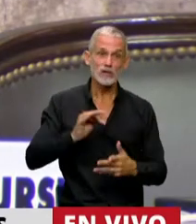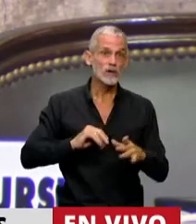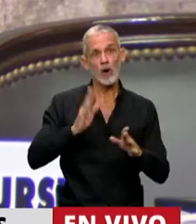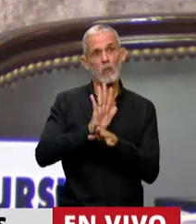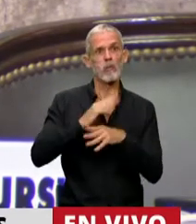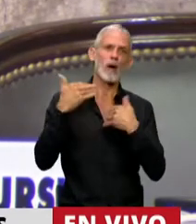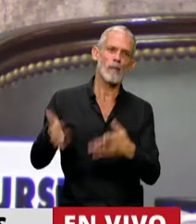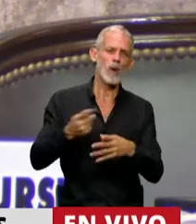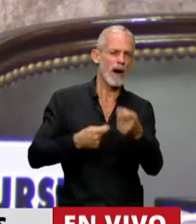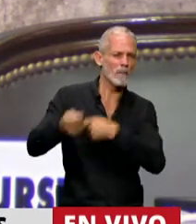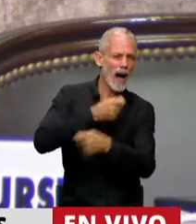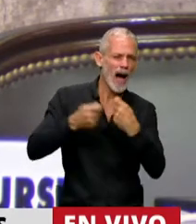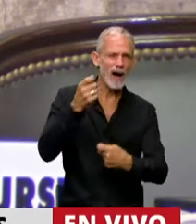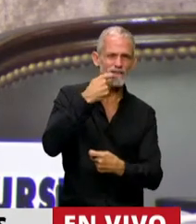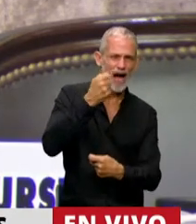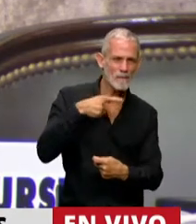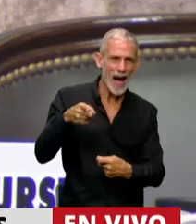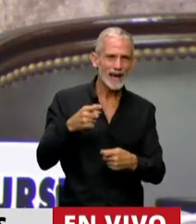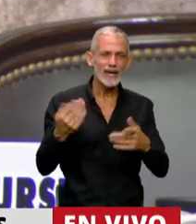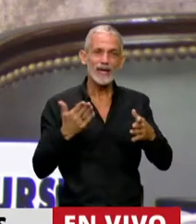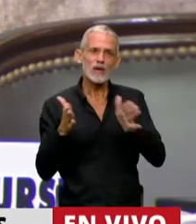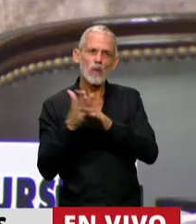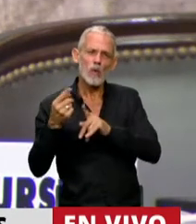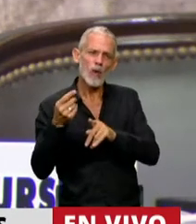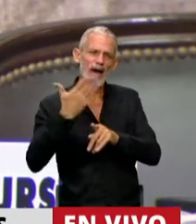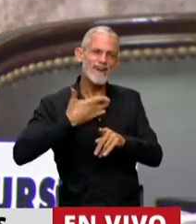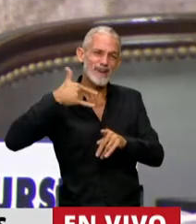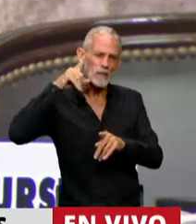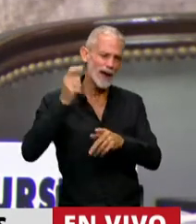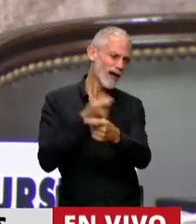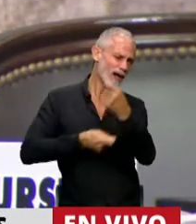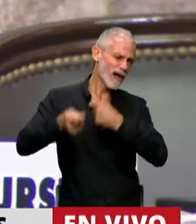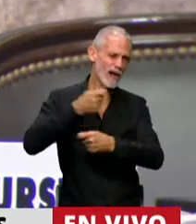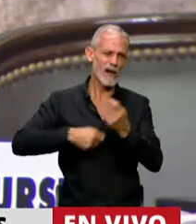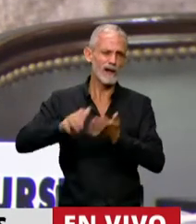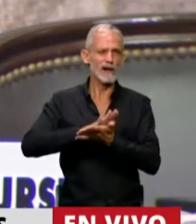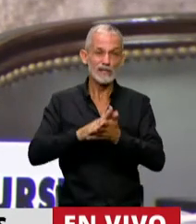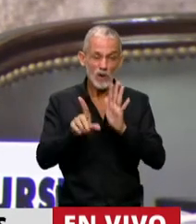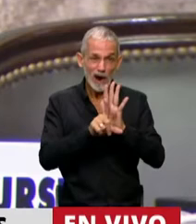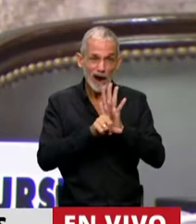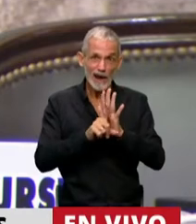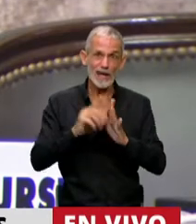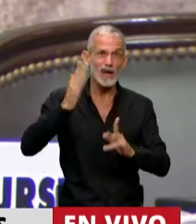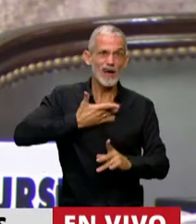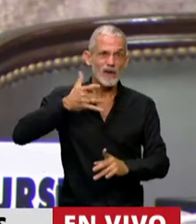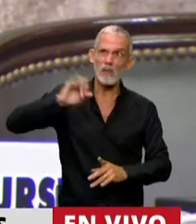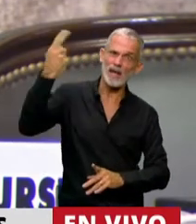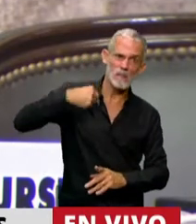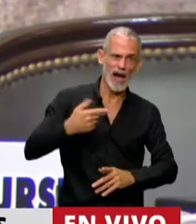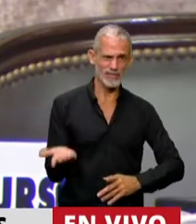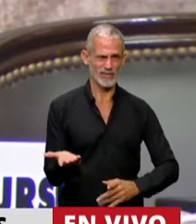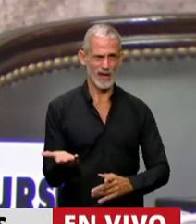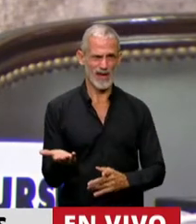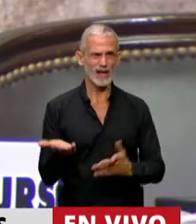aval al pacto mafioso Macri con el Fondo Monetario Internacional. Es una ley a pedido del Fondo